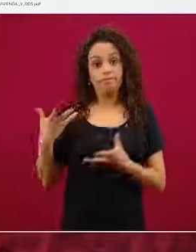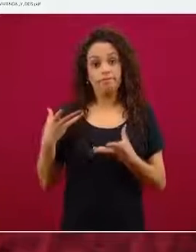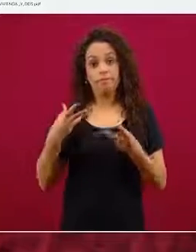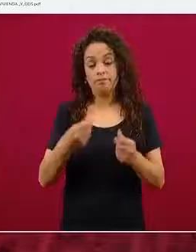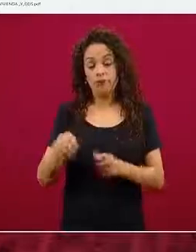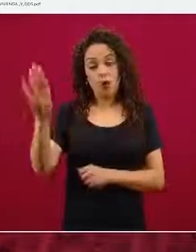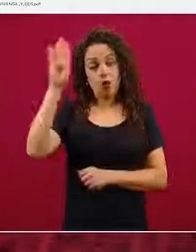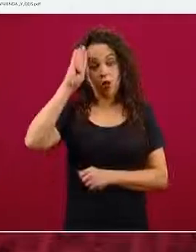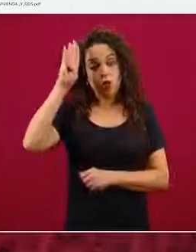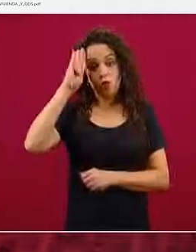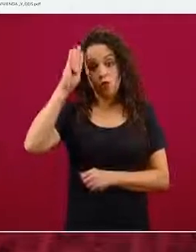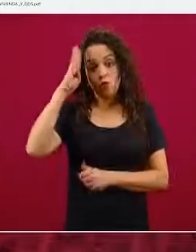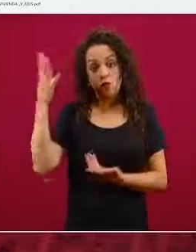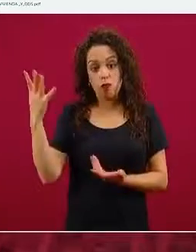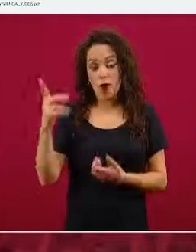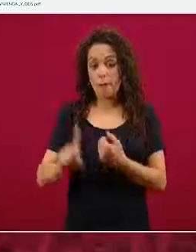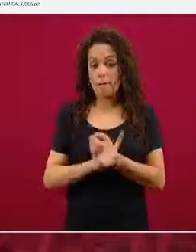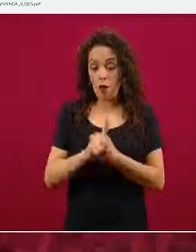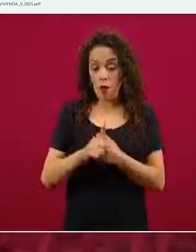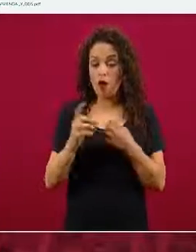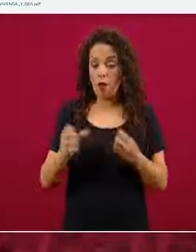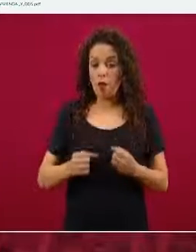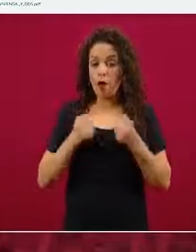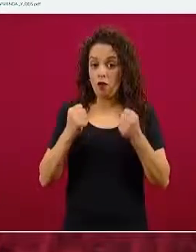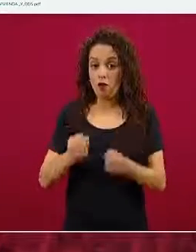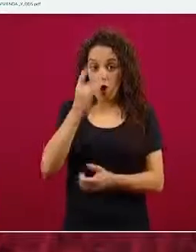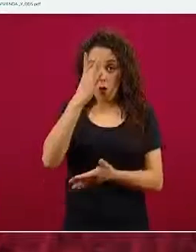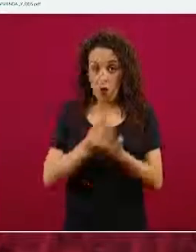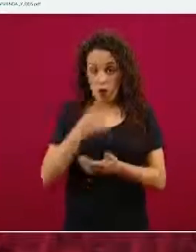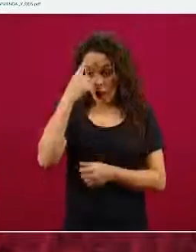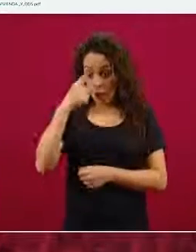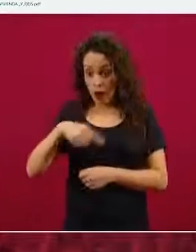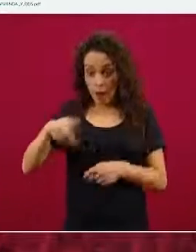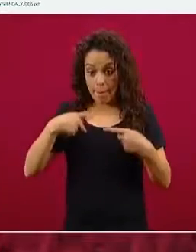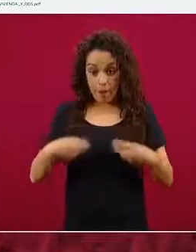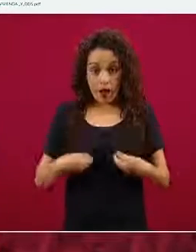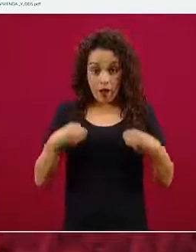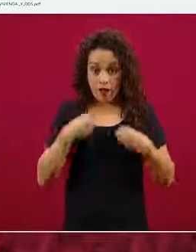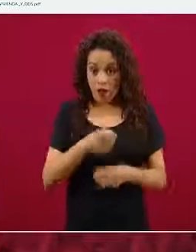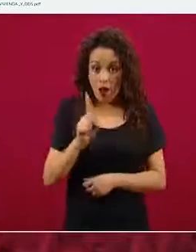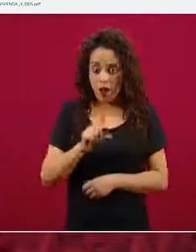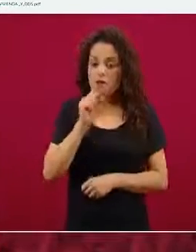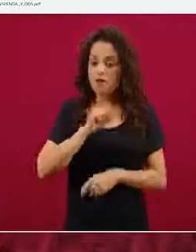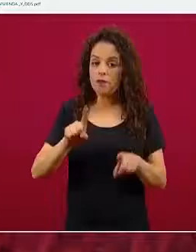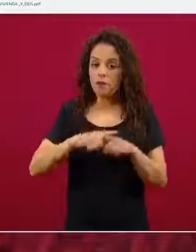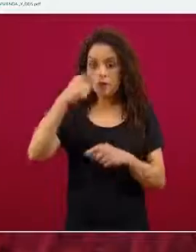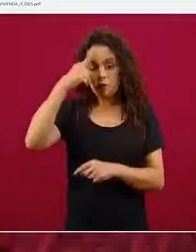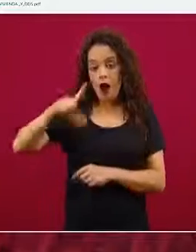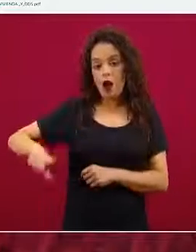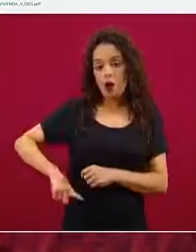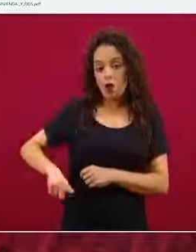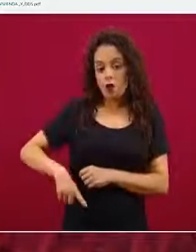fuerte, no solo para quienes viven en estas zonas, sino también para los gobiernos locales.